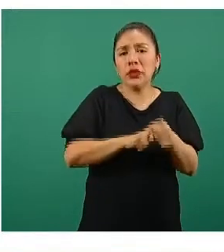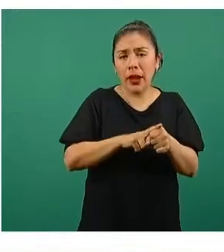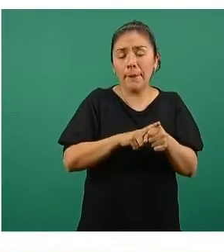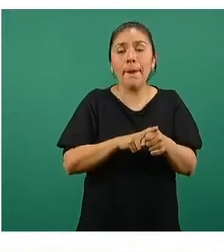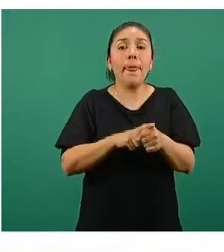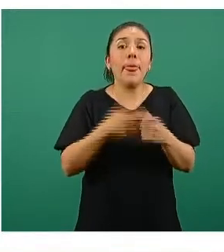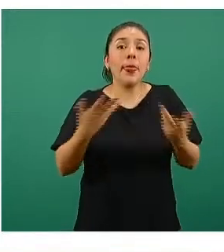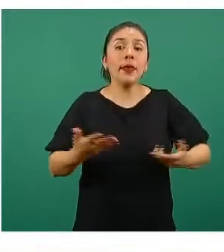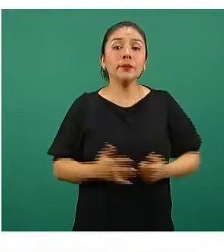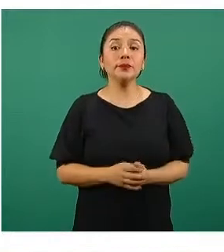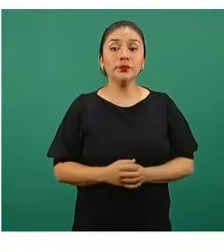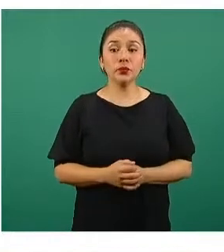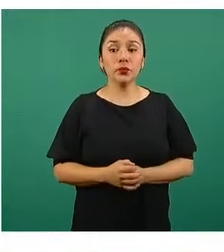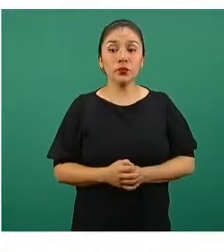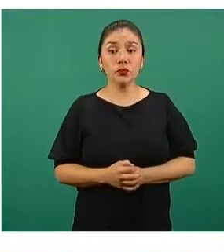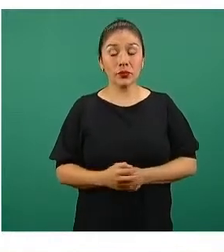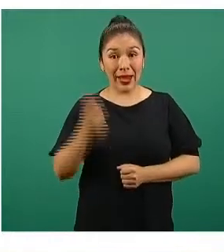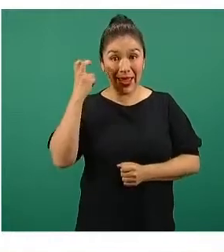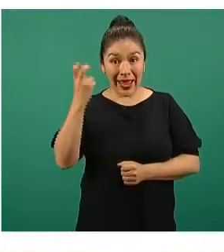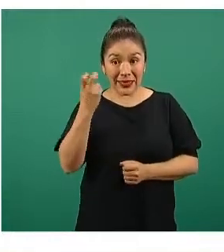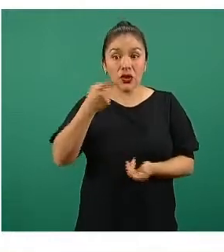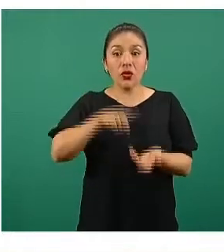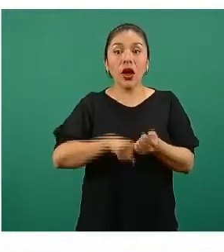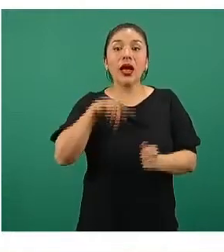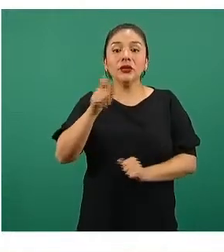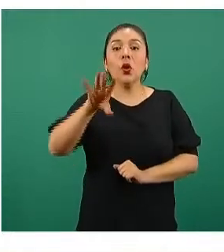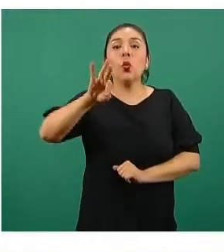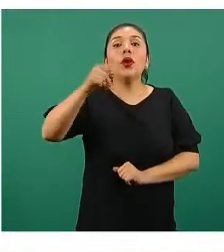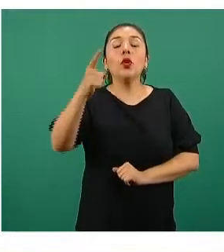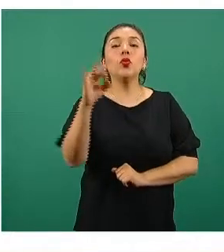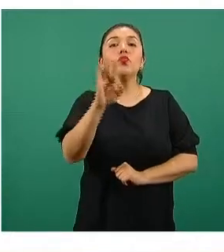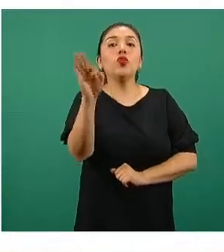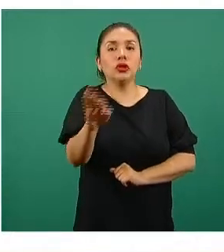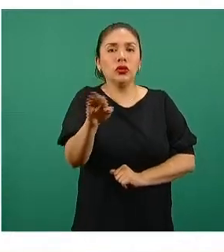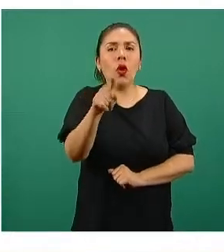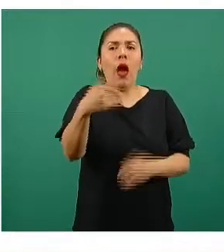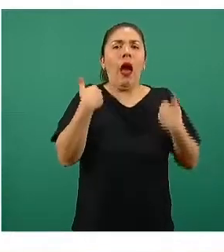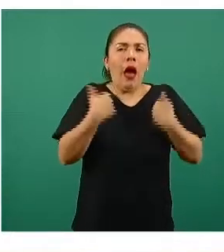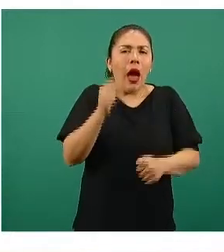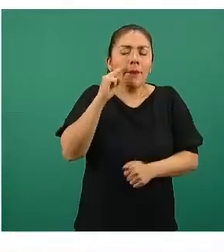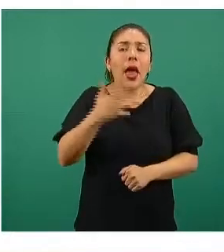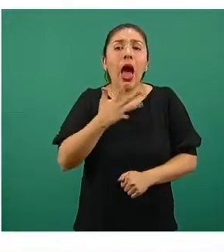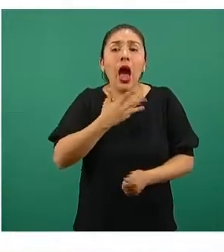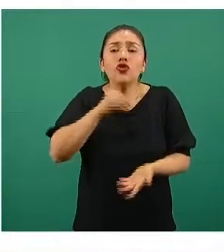ocupación. Esto es lo que representa ese 41% y quiere decir que hay